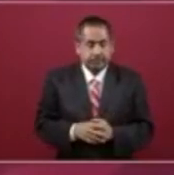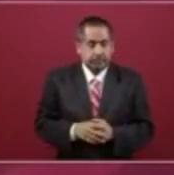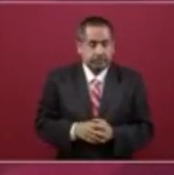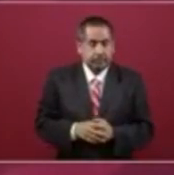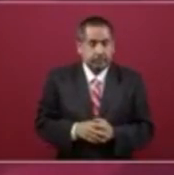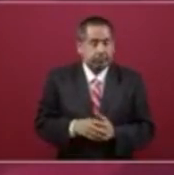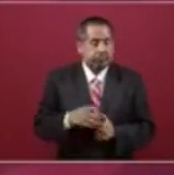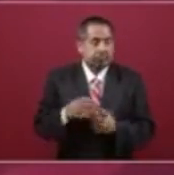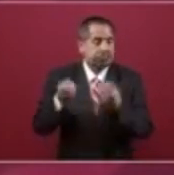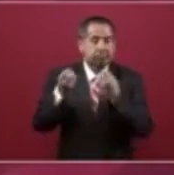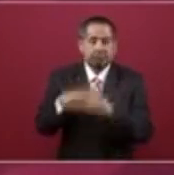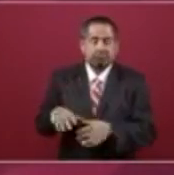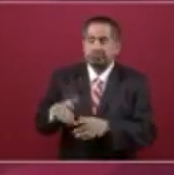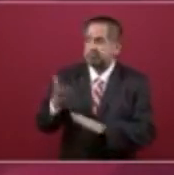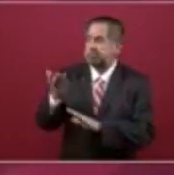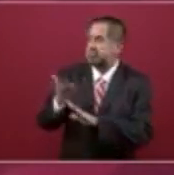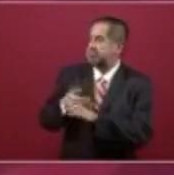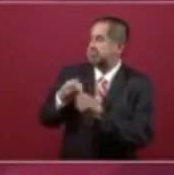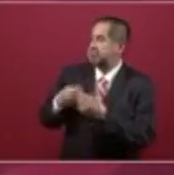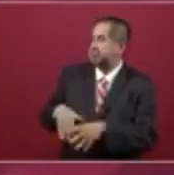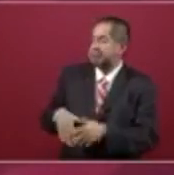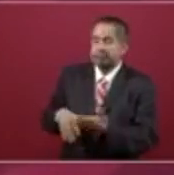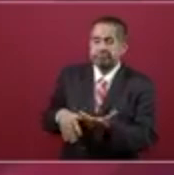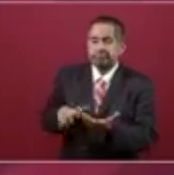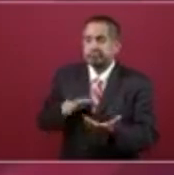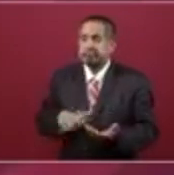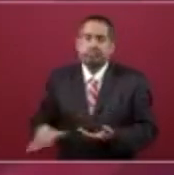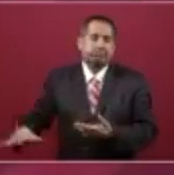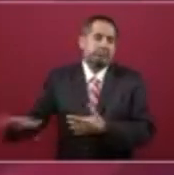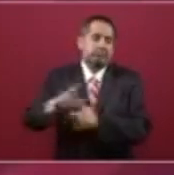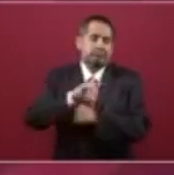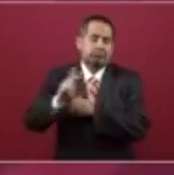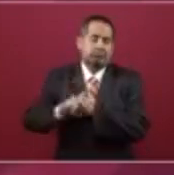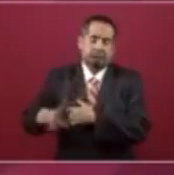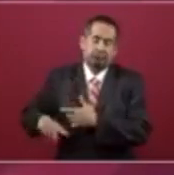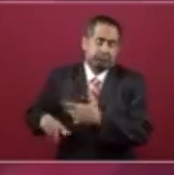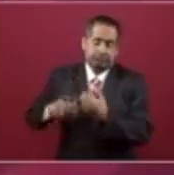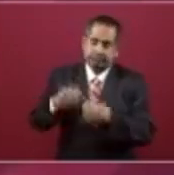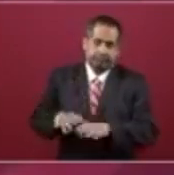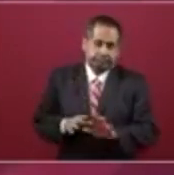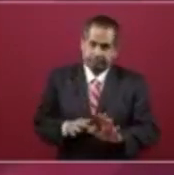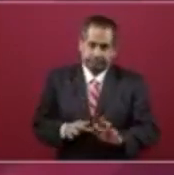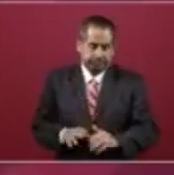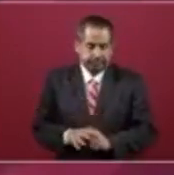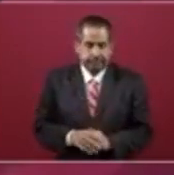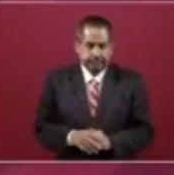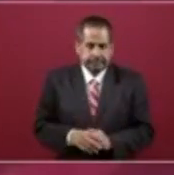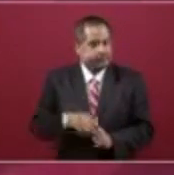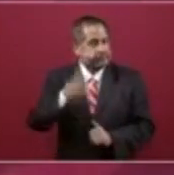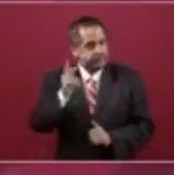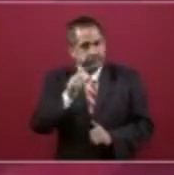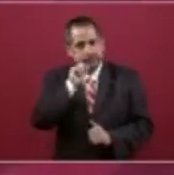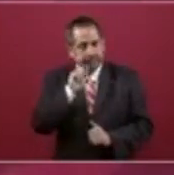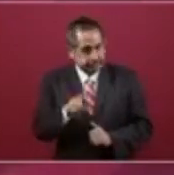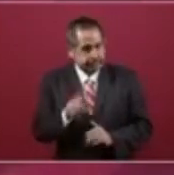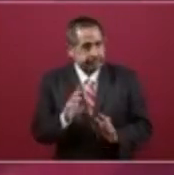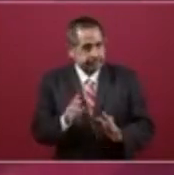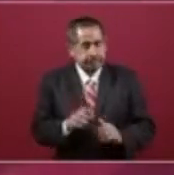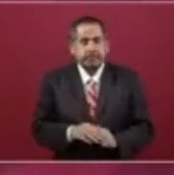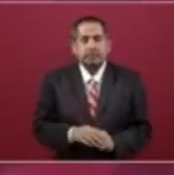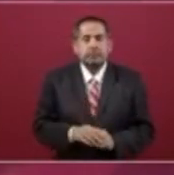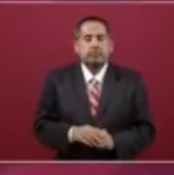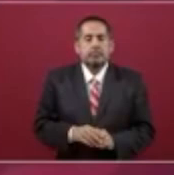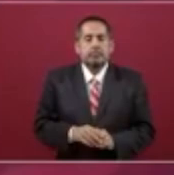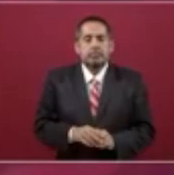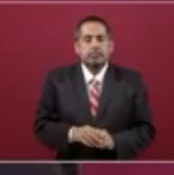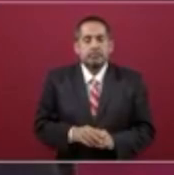se perjudica a la nación en primer lugar, pero también